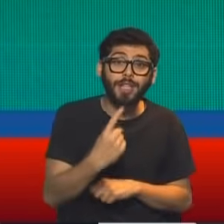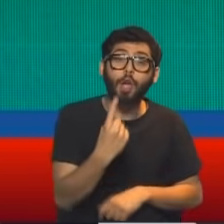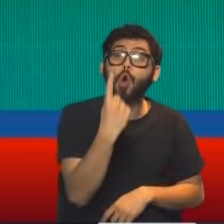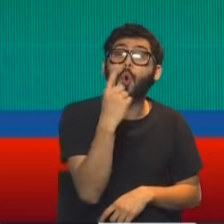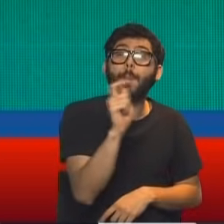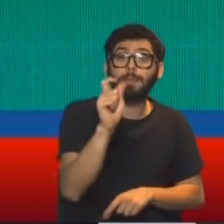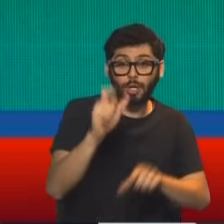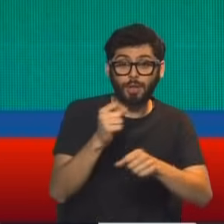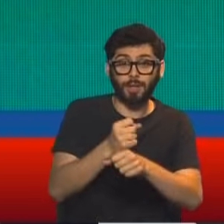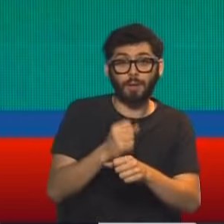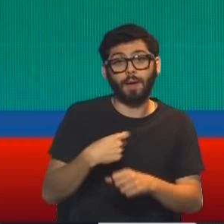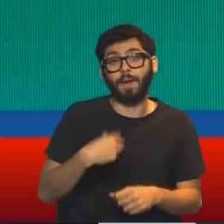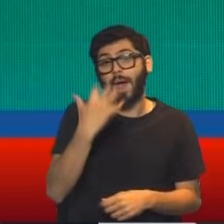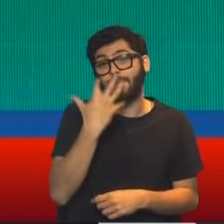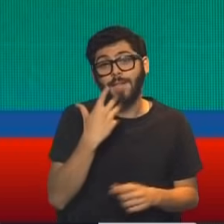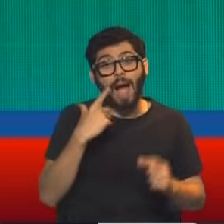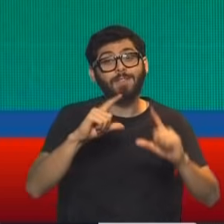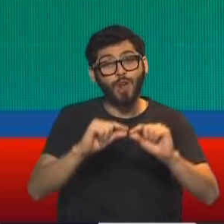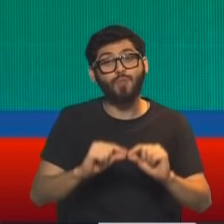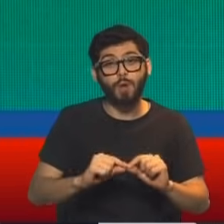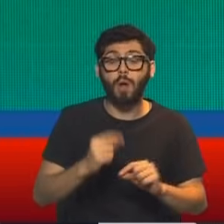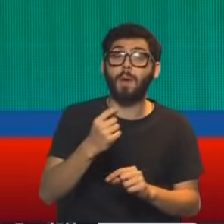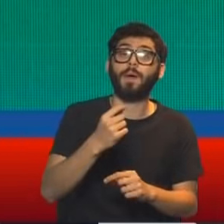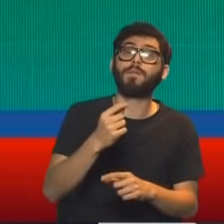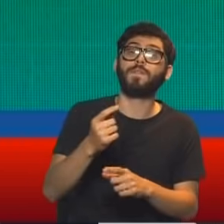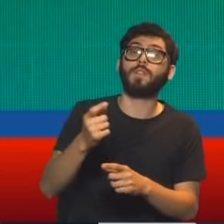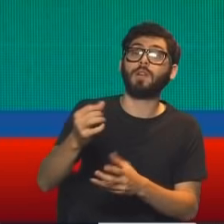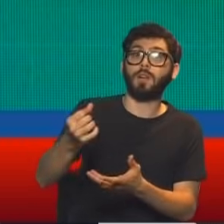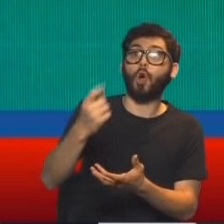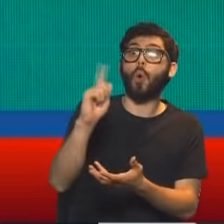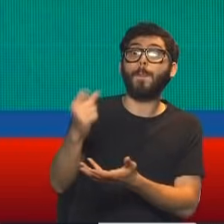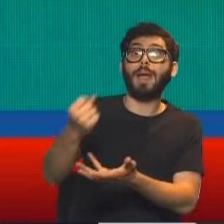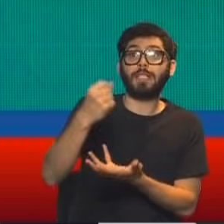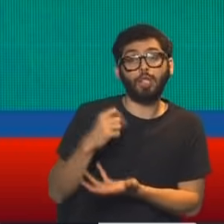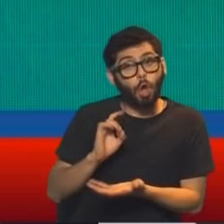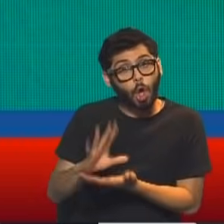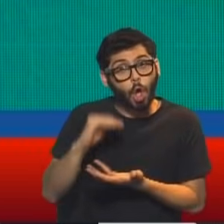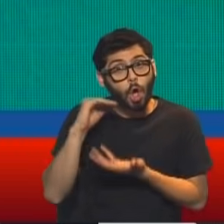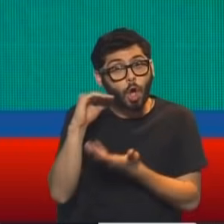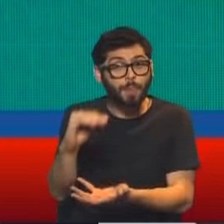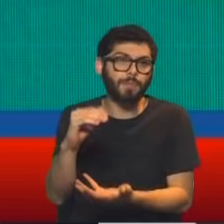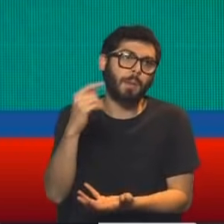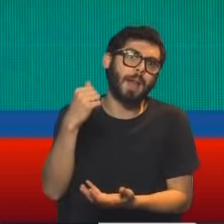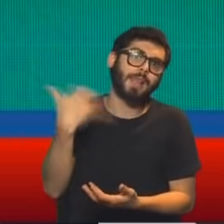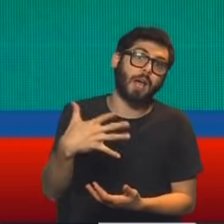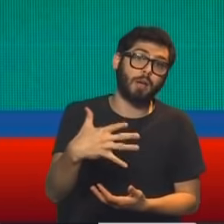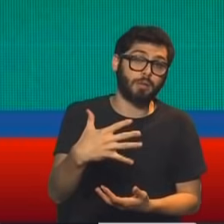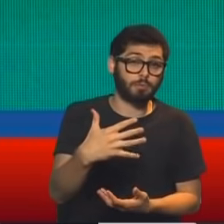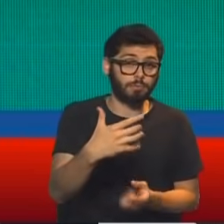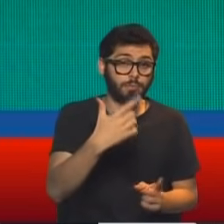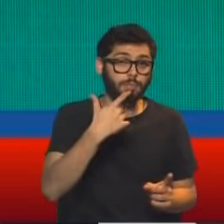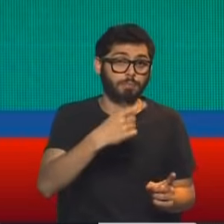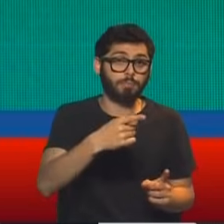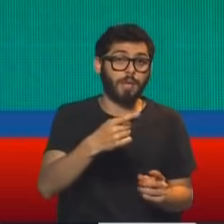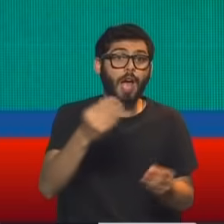una trabajadora, me gustaría ver los números, ¿no? Y la tuve que indemnizar por un mes y me salió demasiado caro. Y hay que eliminar la